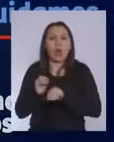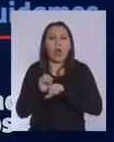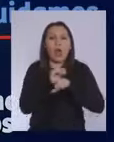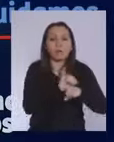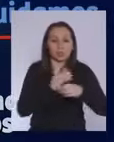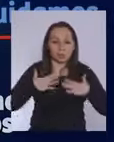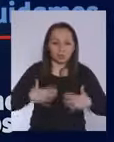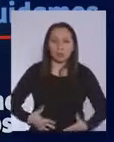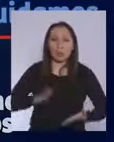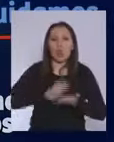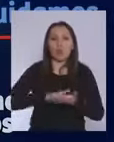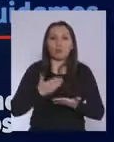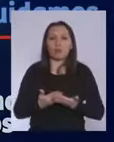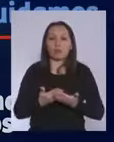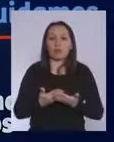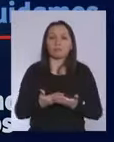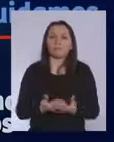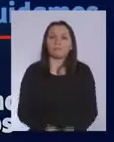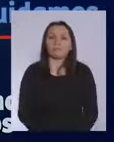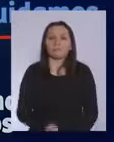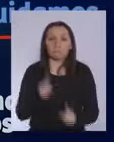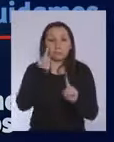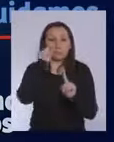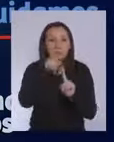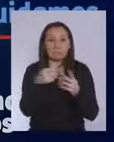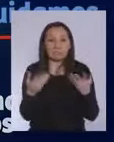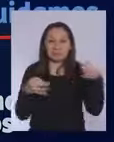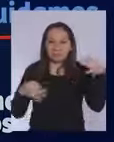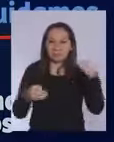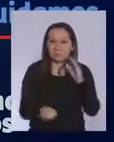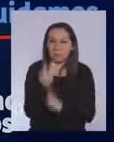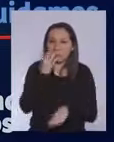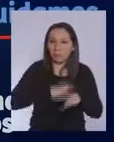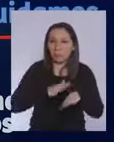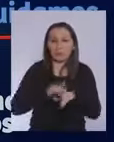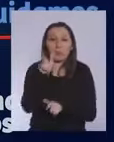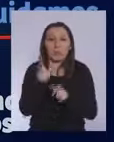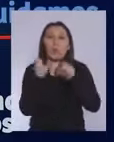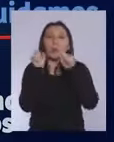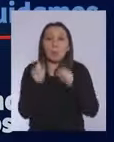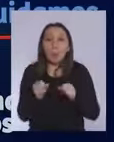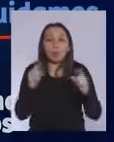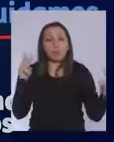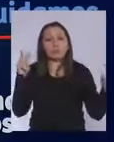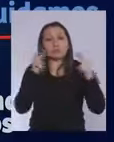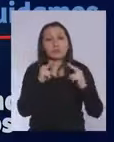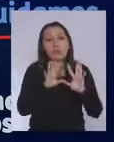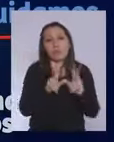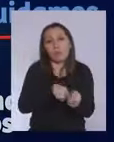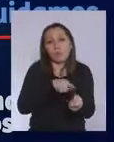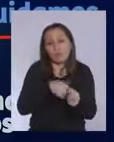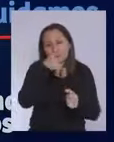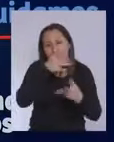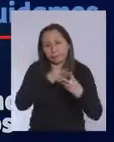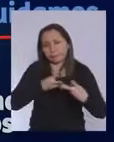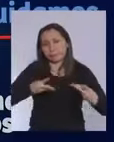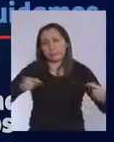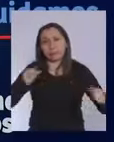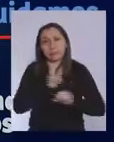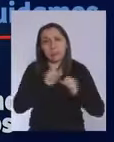de la persona el objetivo de este permiso es que las personas puedan reencontrarse con familiares que quizás no han visto